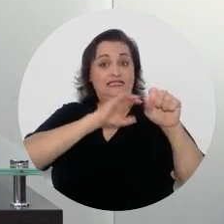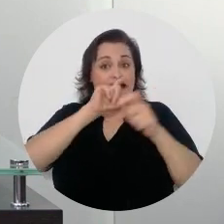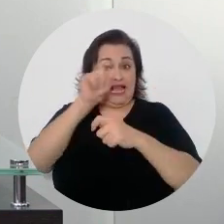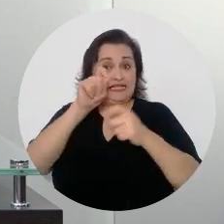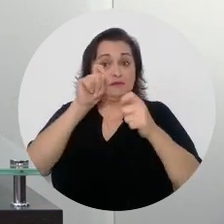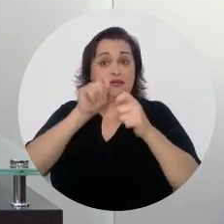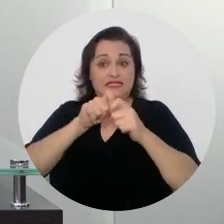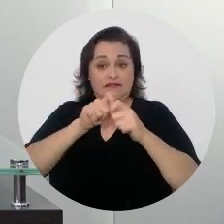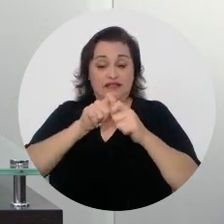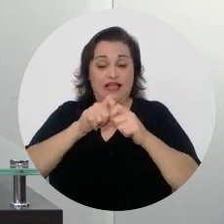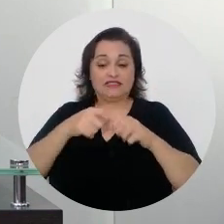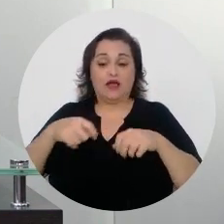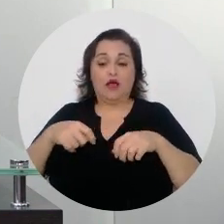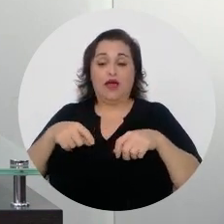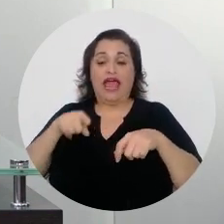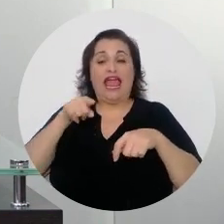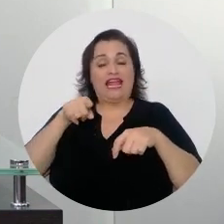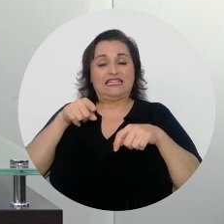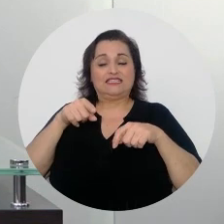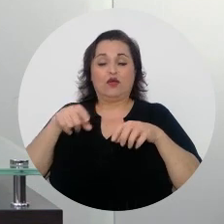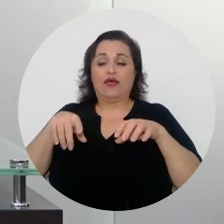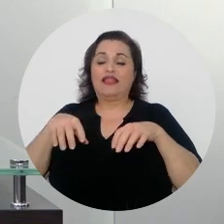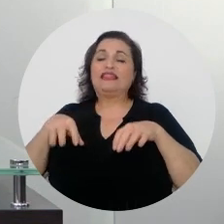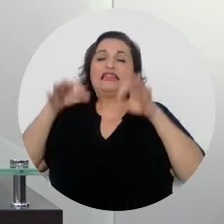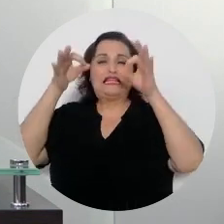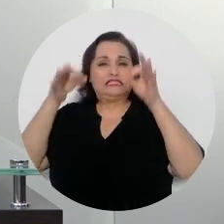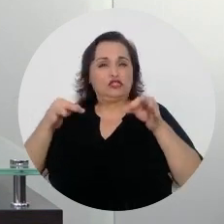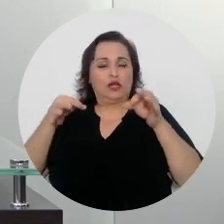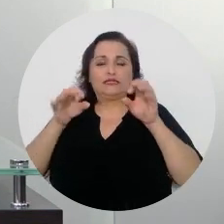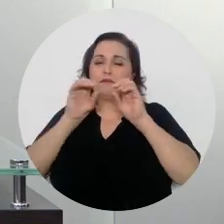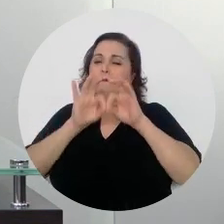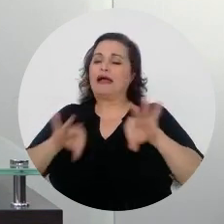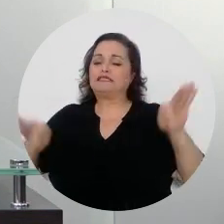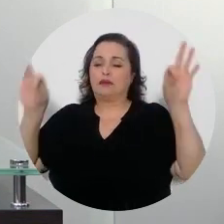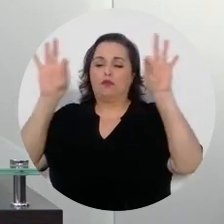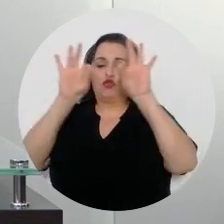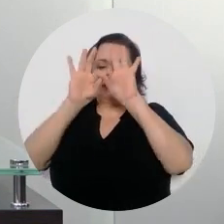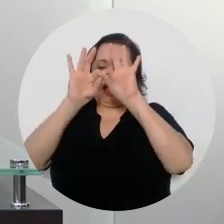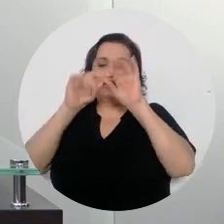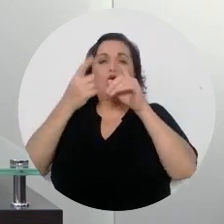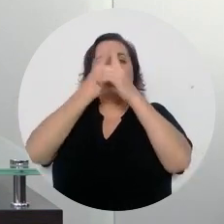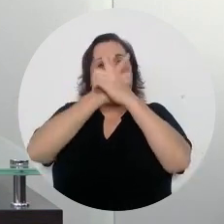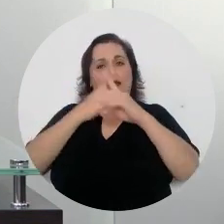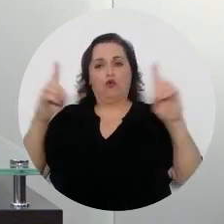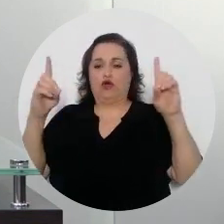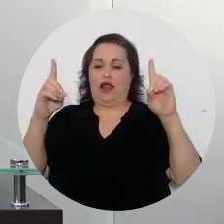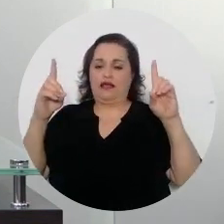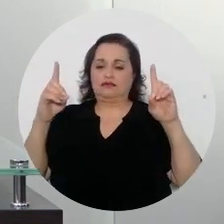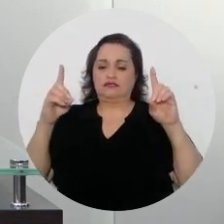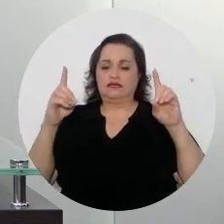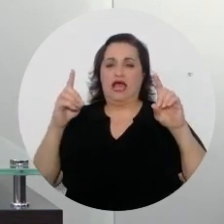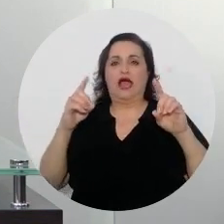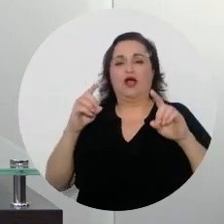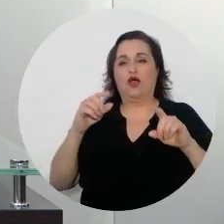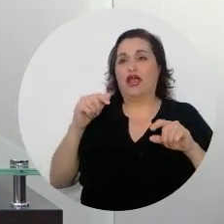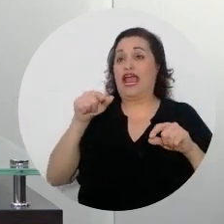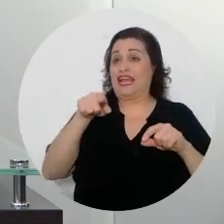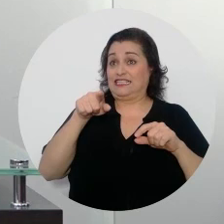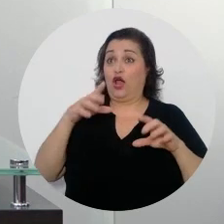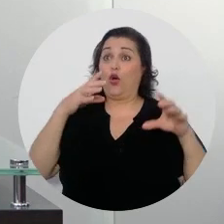características, es una decisión, una de las decisiones más importantes en una democracia